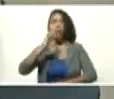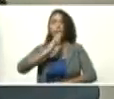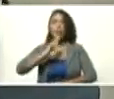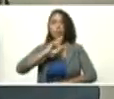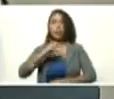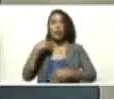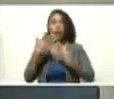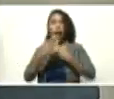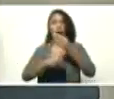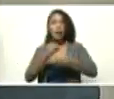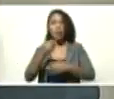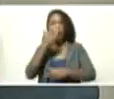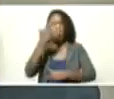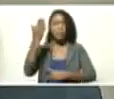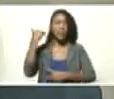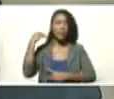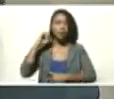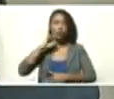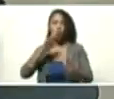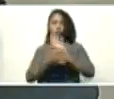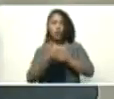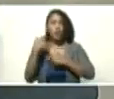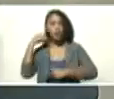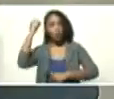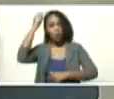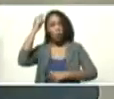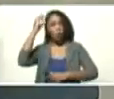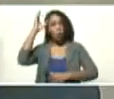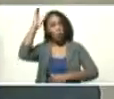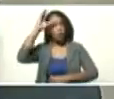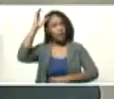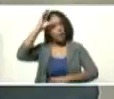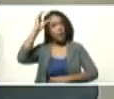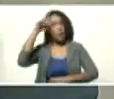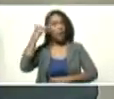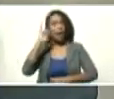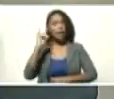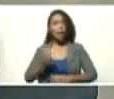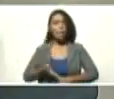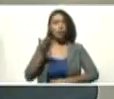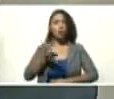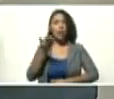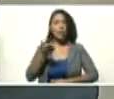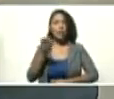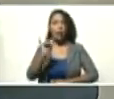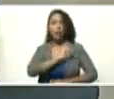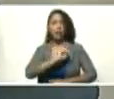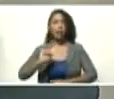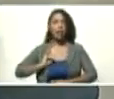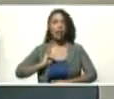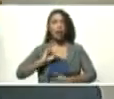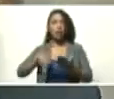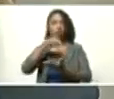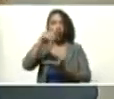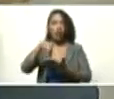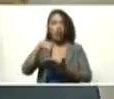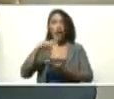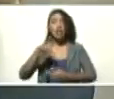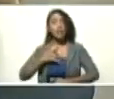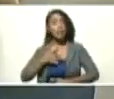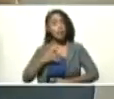nos garantiza un pasado consciente, que nos garantiza la importancia de una identidad que tiene un